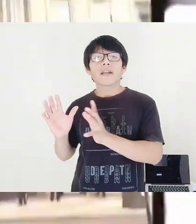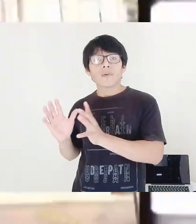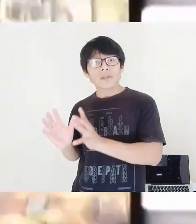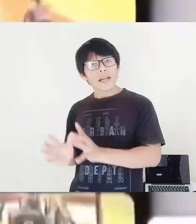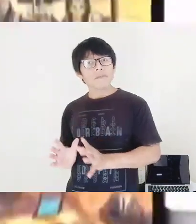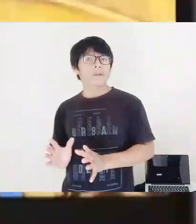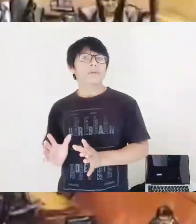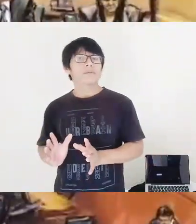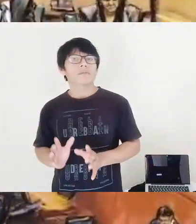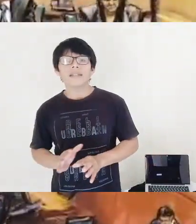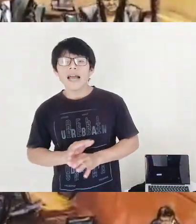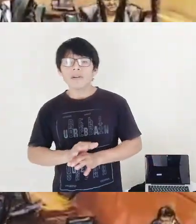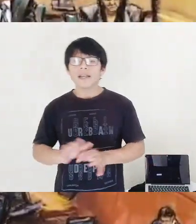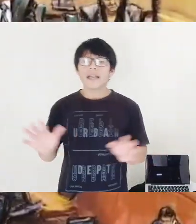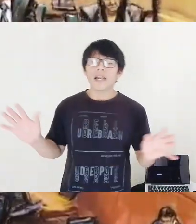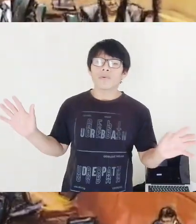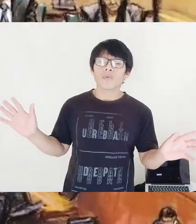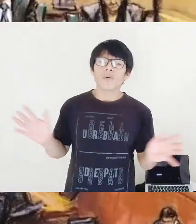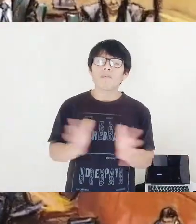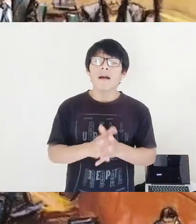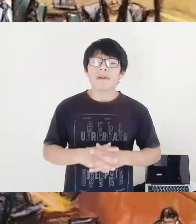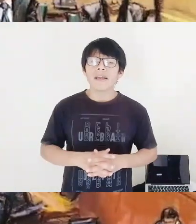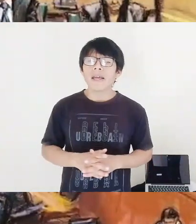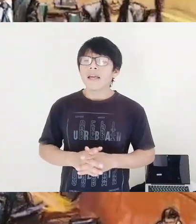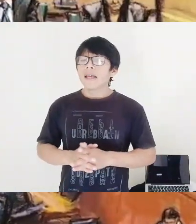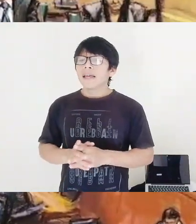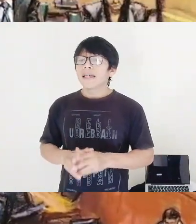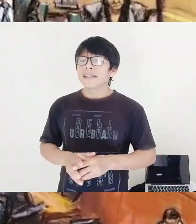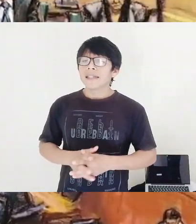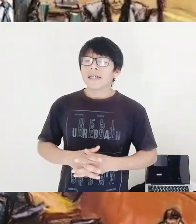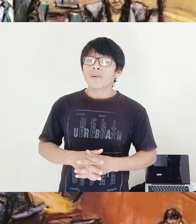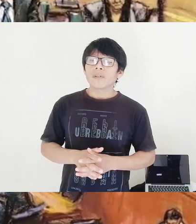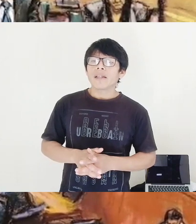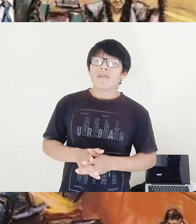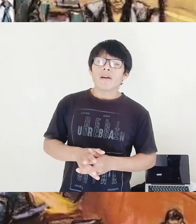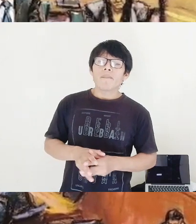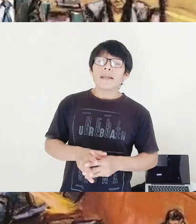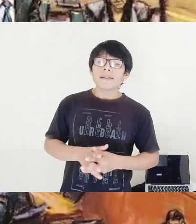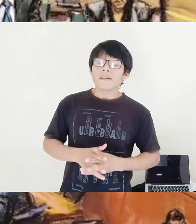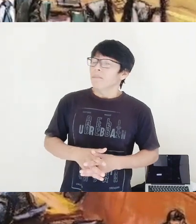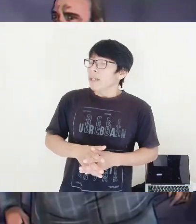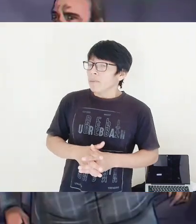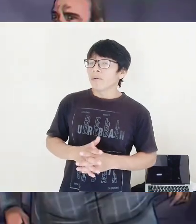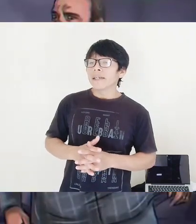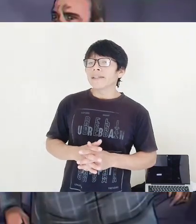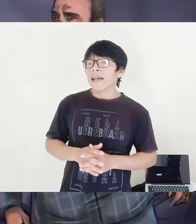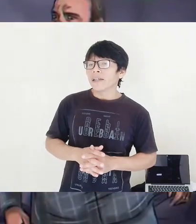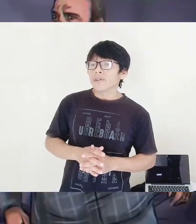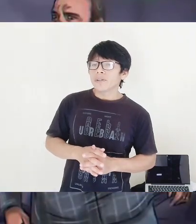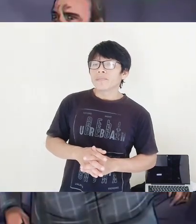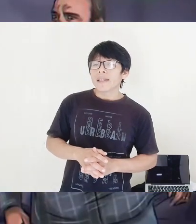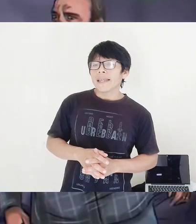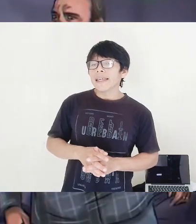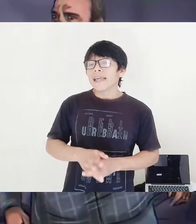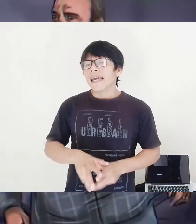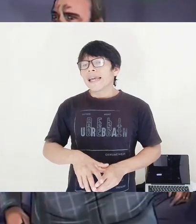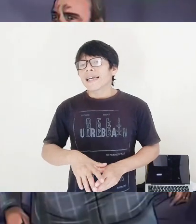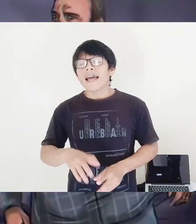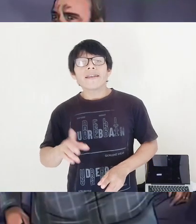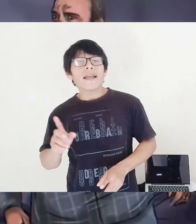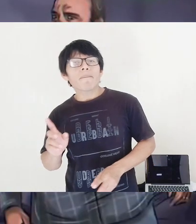de narcotráfico. Ya lo declararon culpable, condenado a mínimo 20 años